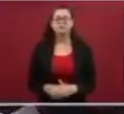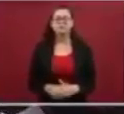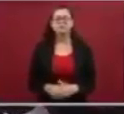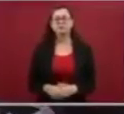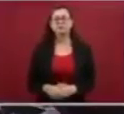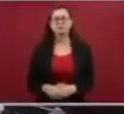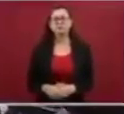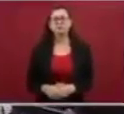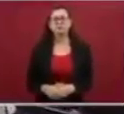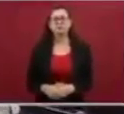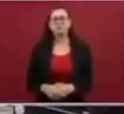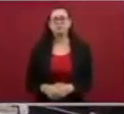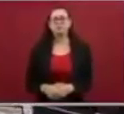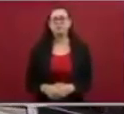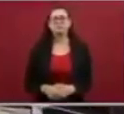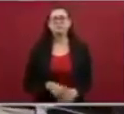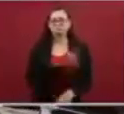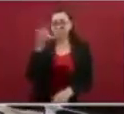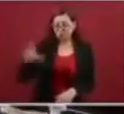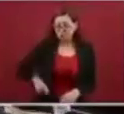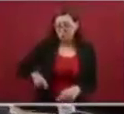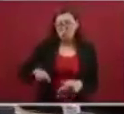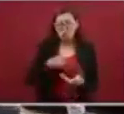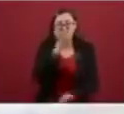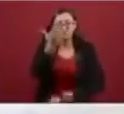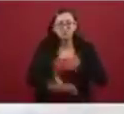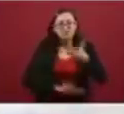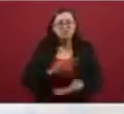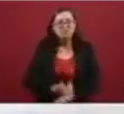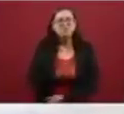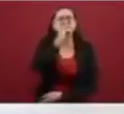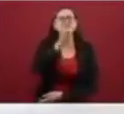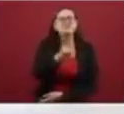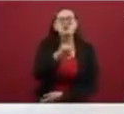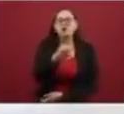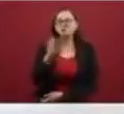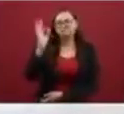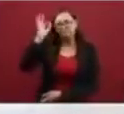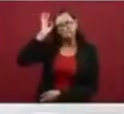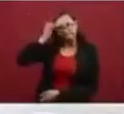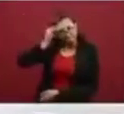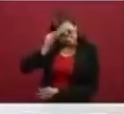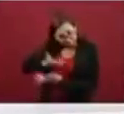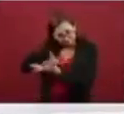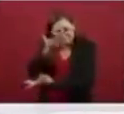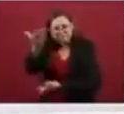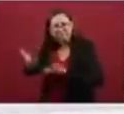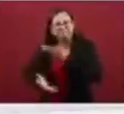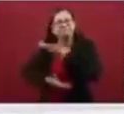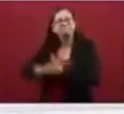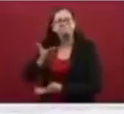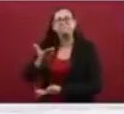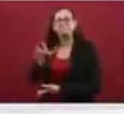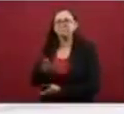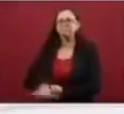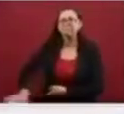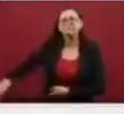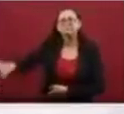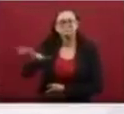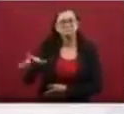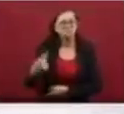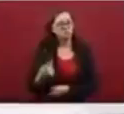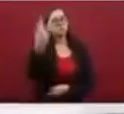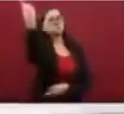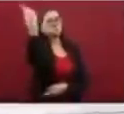debe ser siervo de la nación y tendrá que acostumbrarse